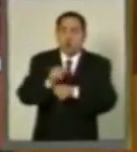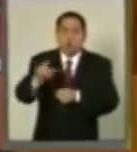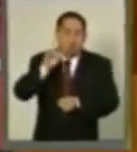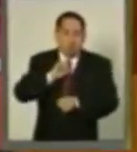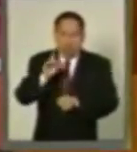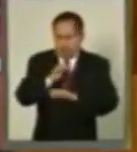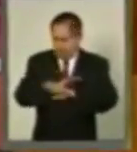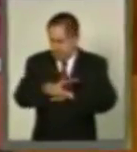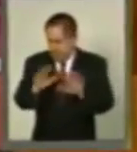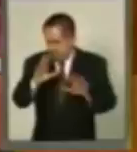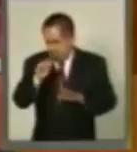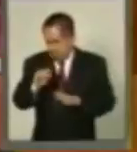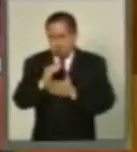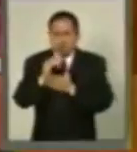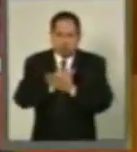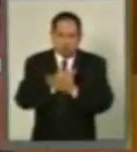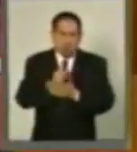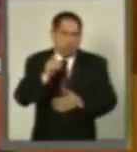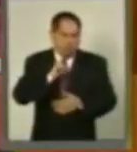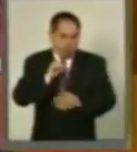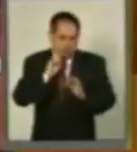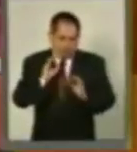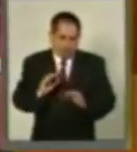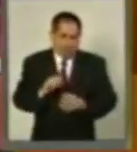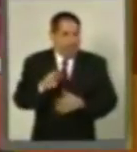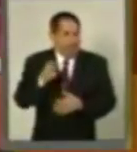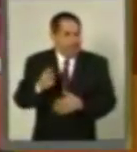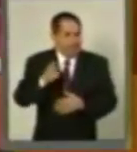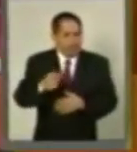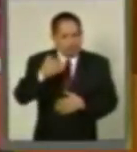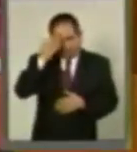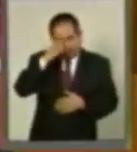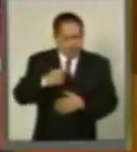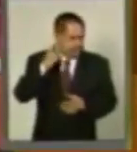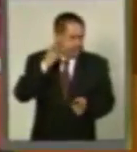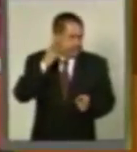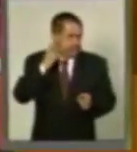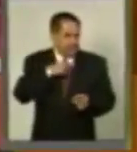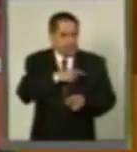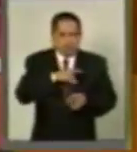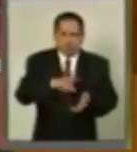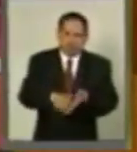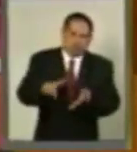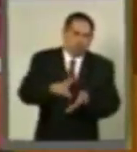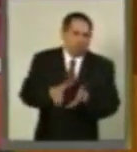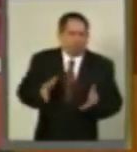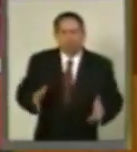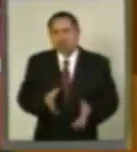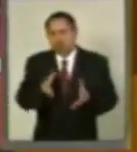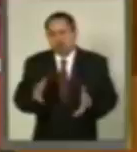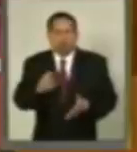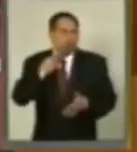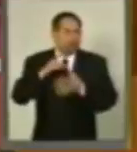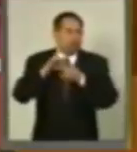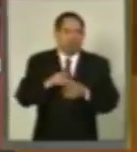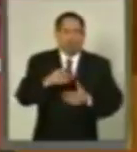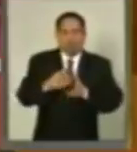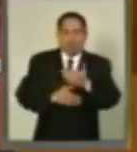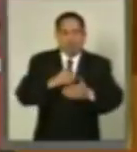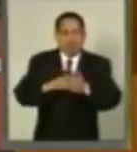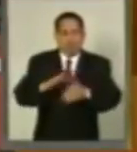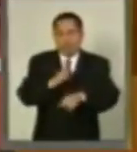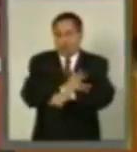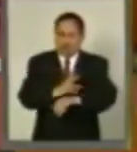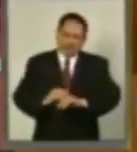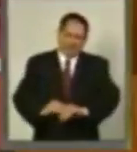Violencia contra las Mujeres. Tenemos conocimiento que se ha impulsado esta política de manera